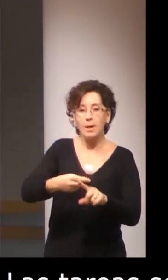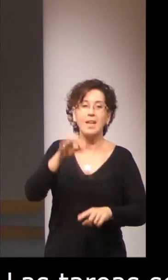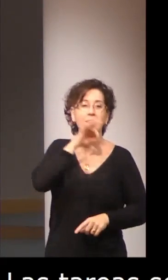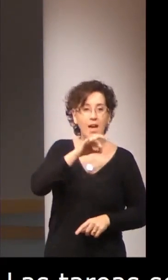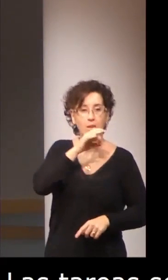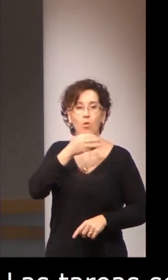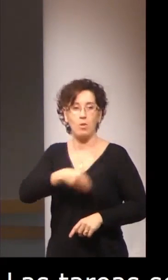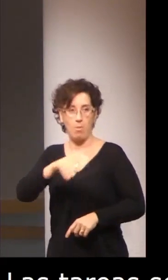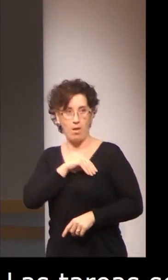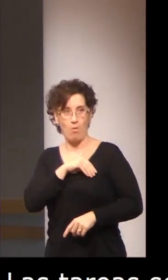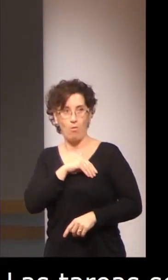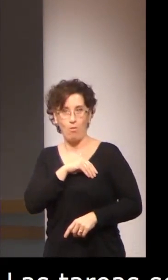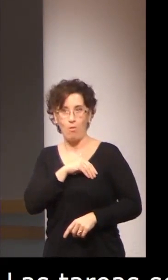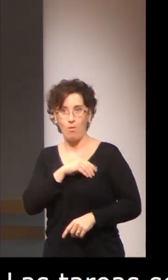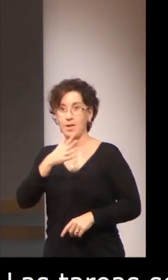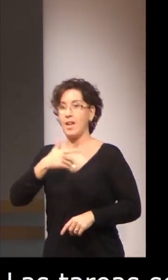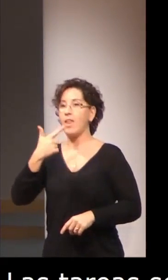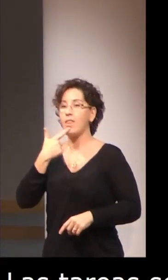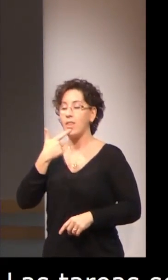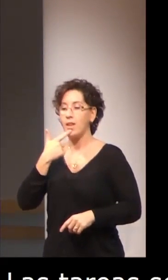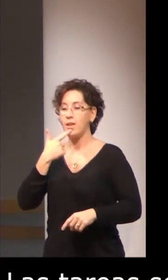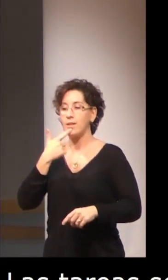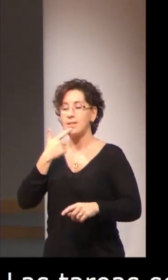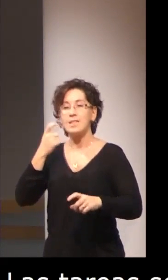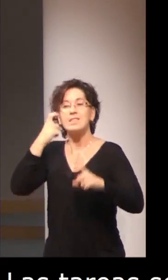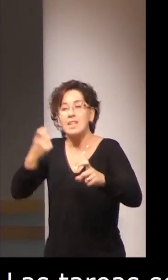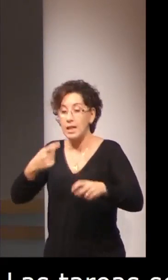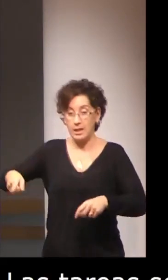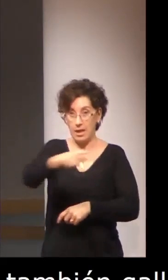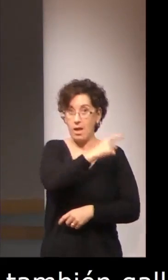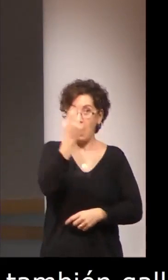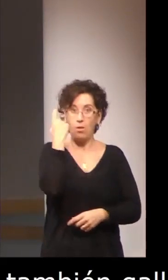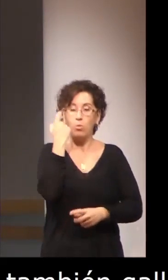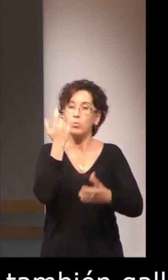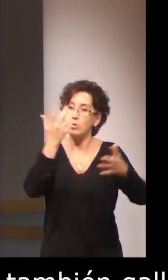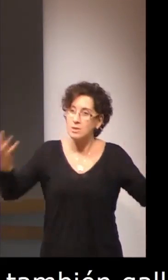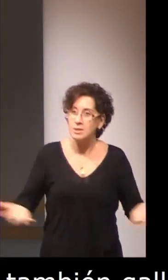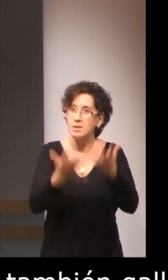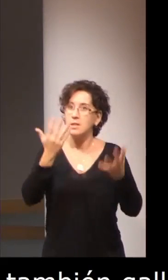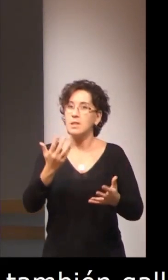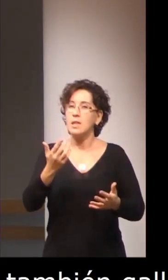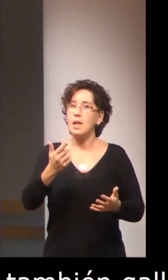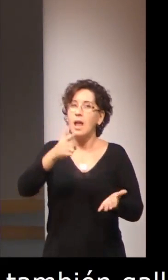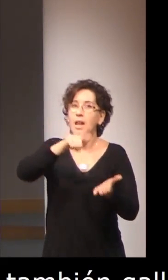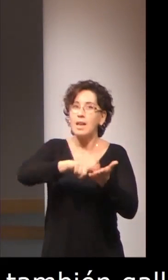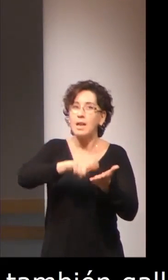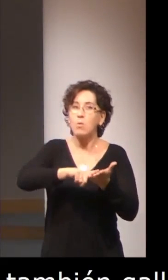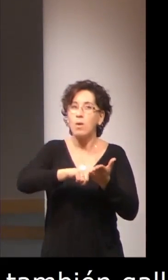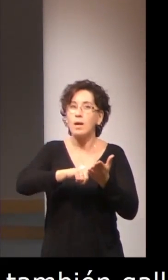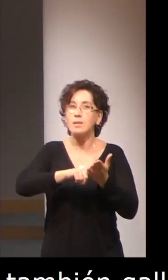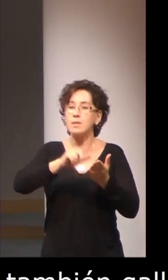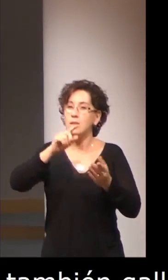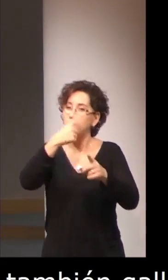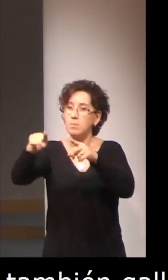lo que se anima a los estudiantes es a que hagan las actividades incluyendo diversas lenguas por lo menos un mínimo de tres